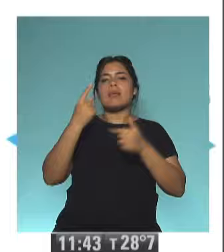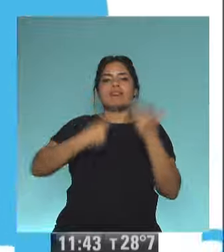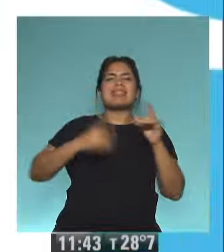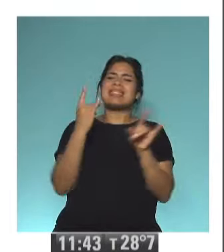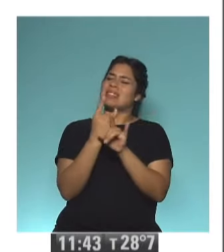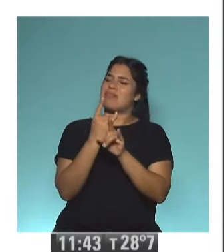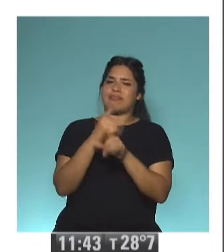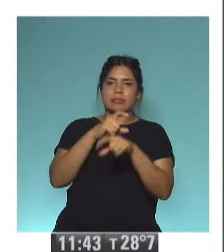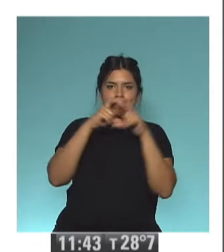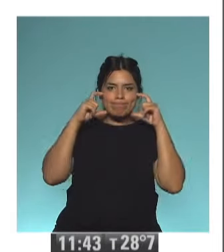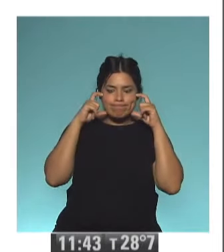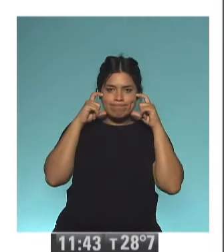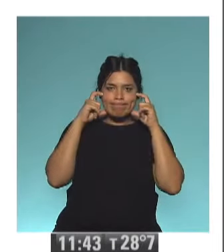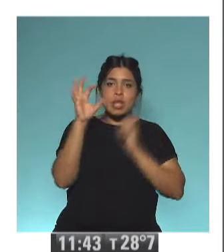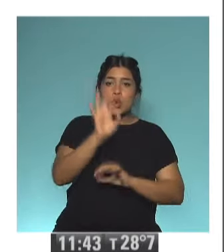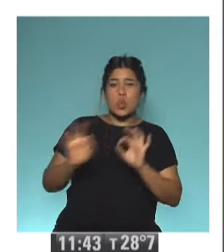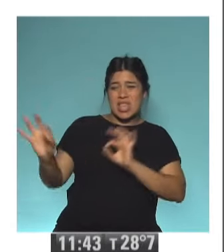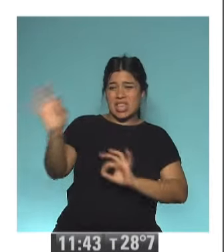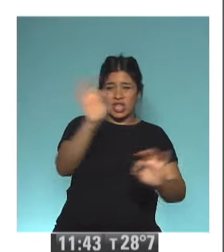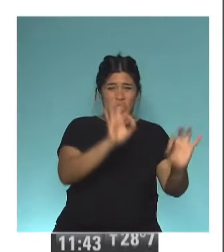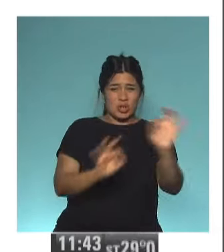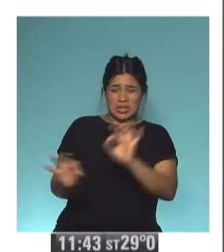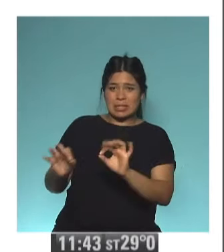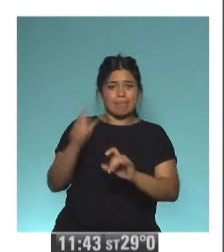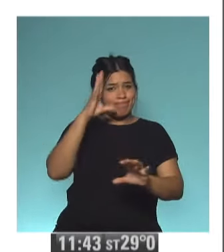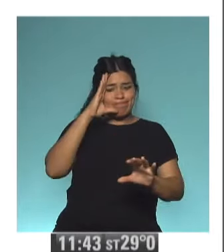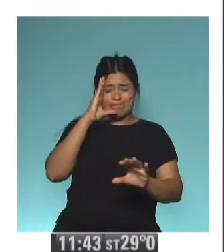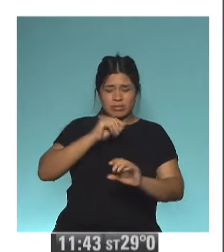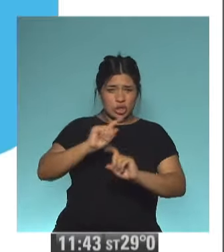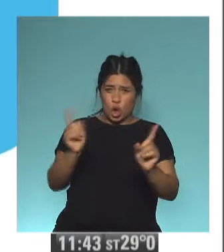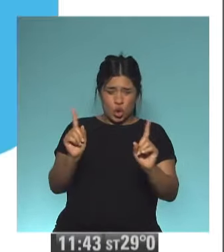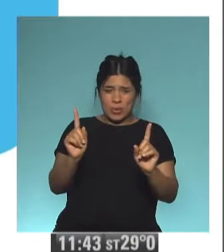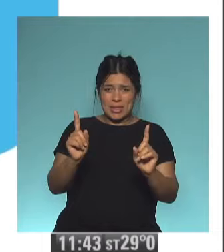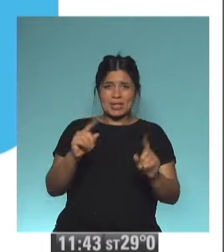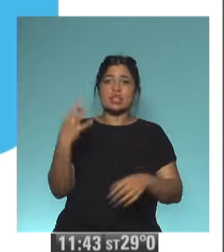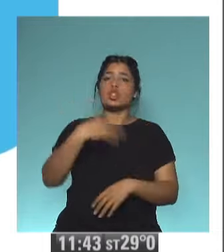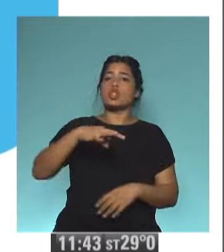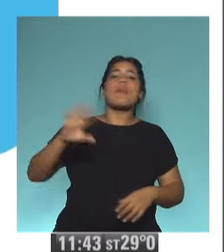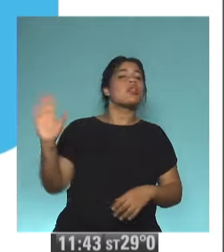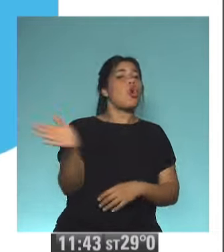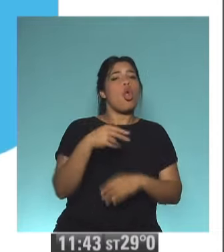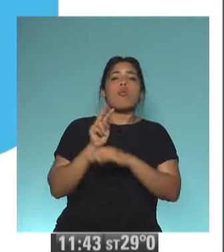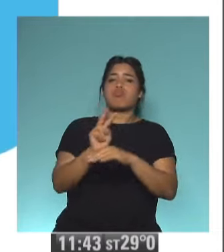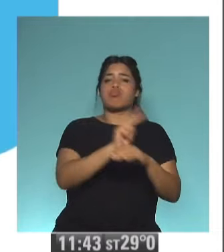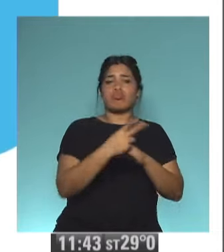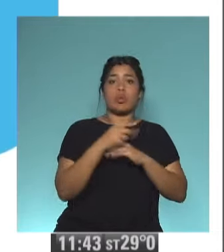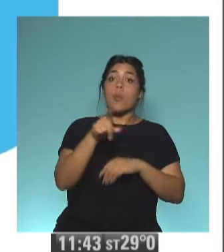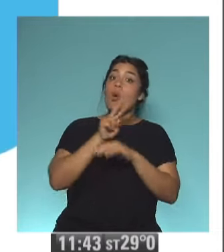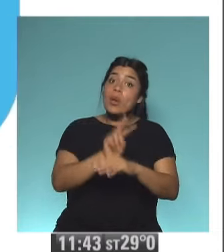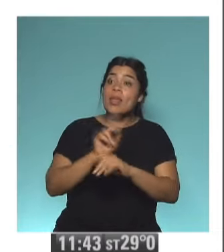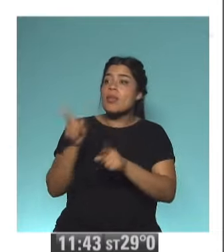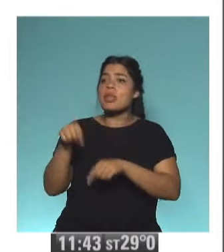puesto. El virus está circulando, no lo olvides. Nos tenemos que cuidar entre todos y todas. Si te cuidas, cuidas a los